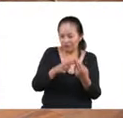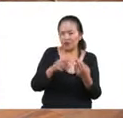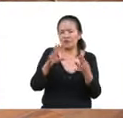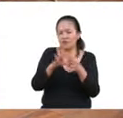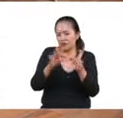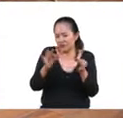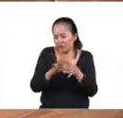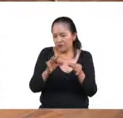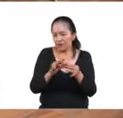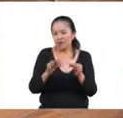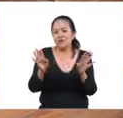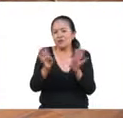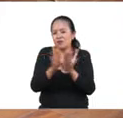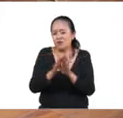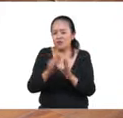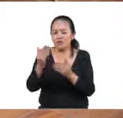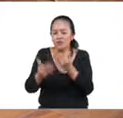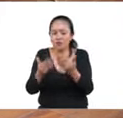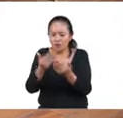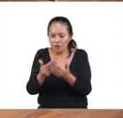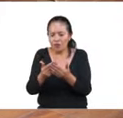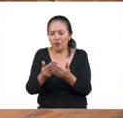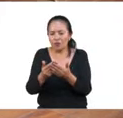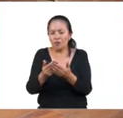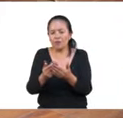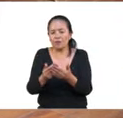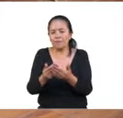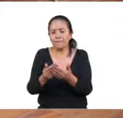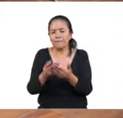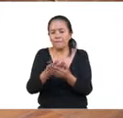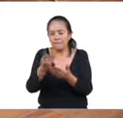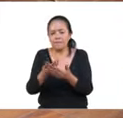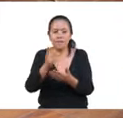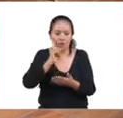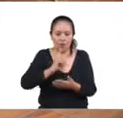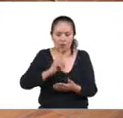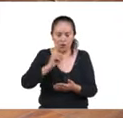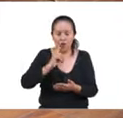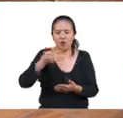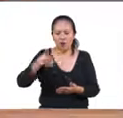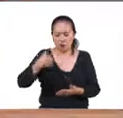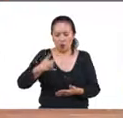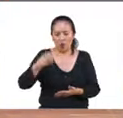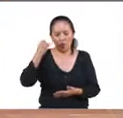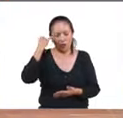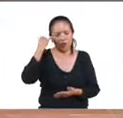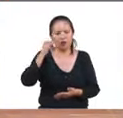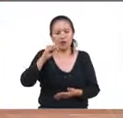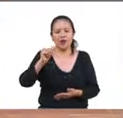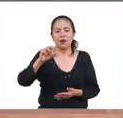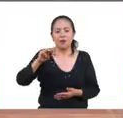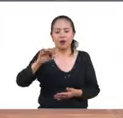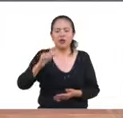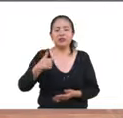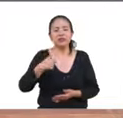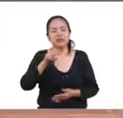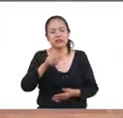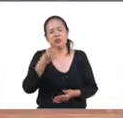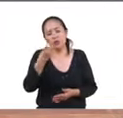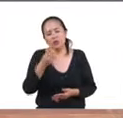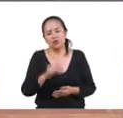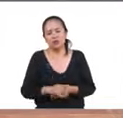renders de esta propuesta en conjunto, la joven Damajag y la Antimonumental. Sí, es la propuesta que vamos a hacer y